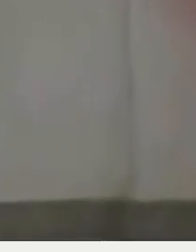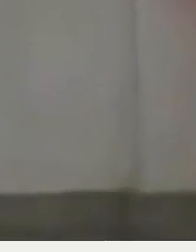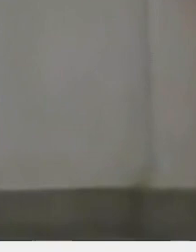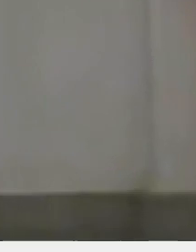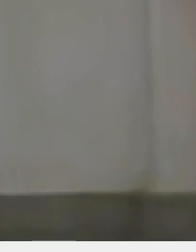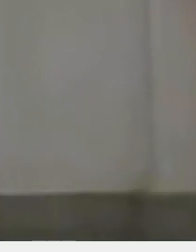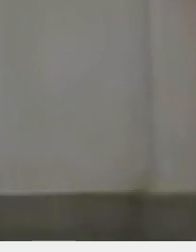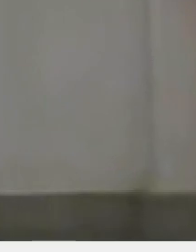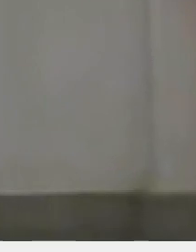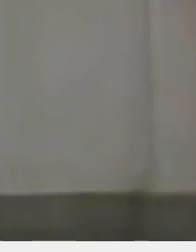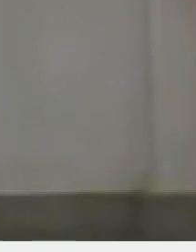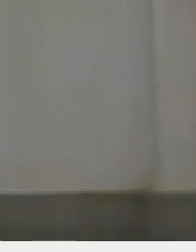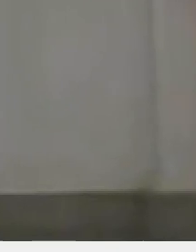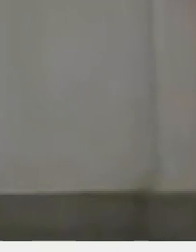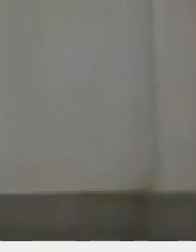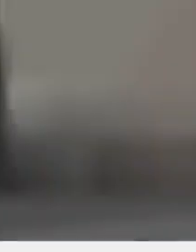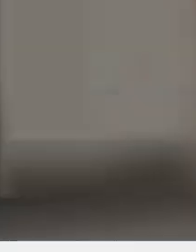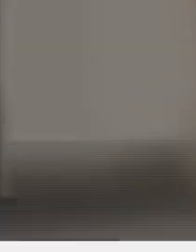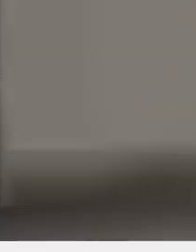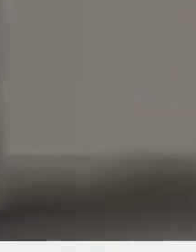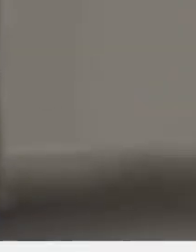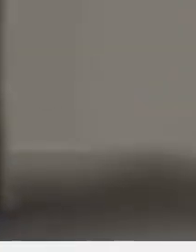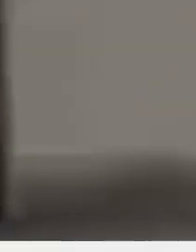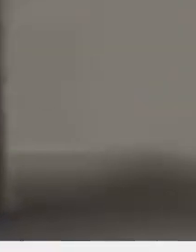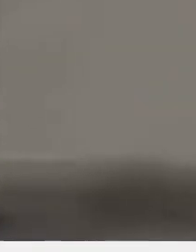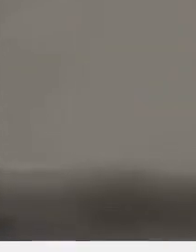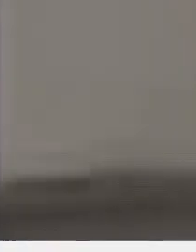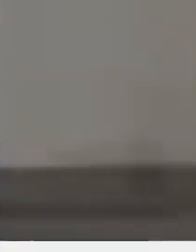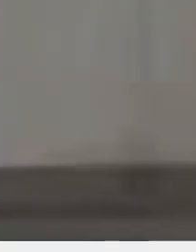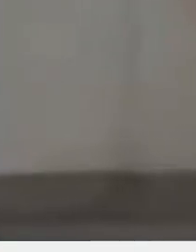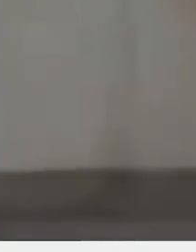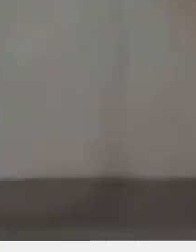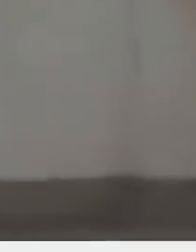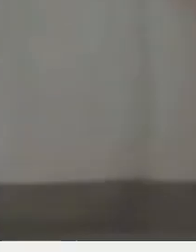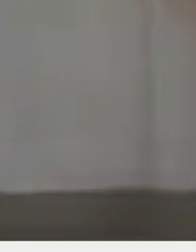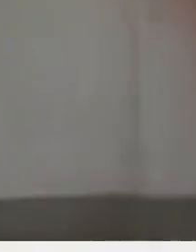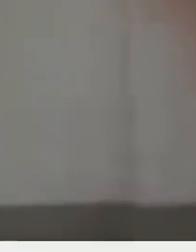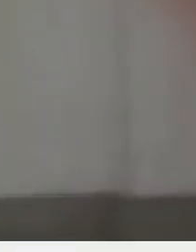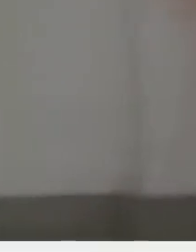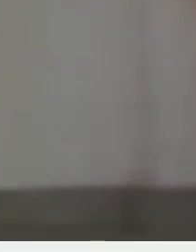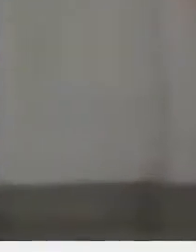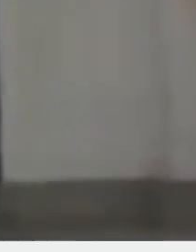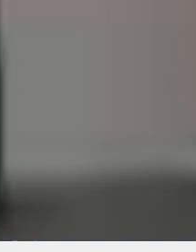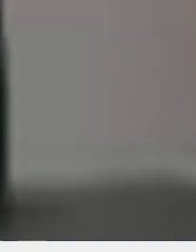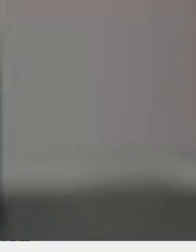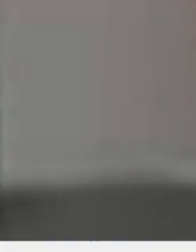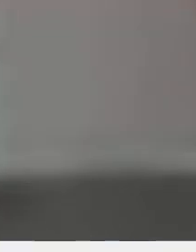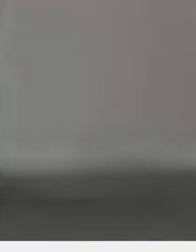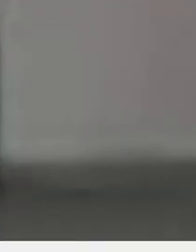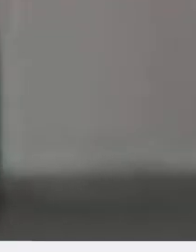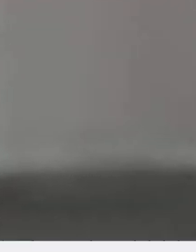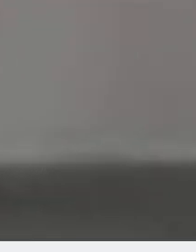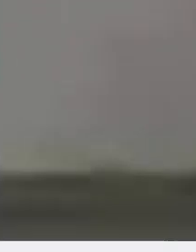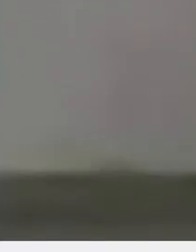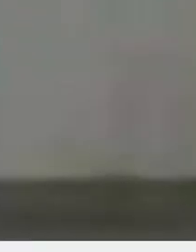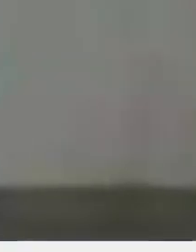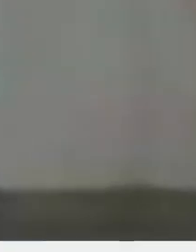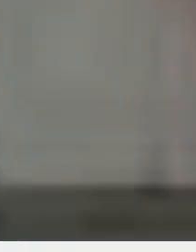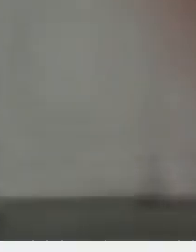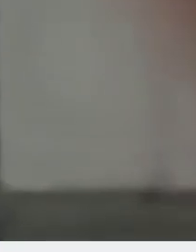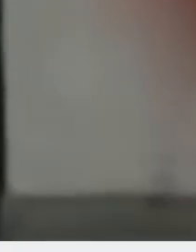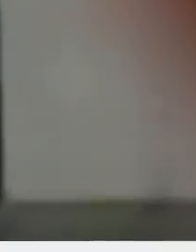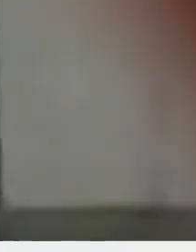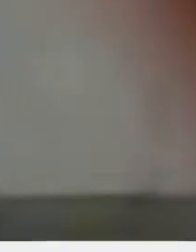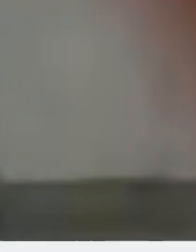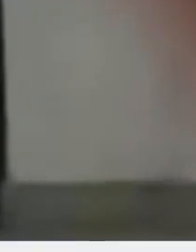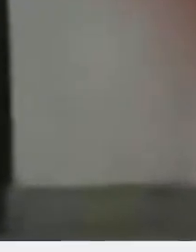Sí, exactamente. Está posado en este momento dirigiéndose hacia la Guardia de Palacio. Hay una imagen distinta a lo que habitualmente ocurre los días lunes,